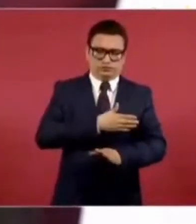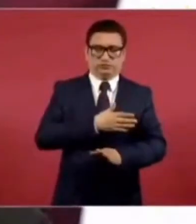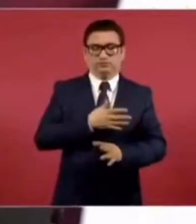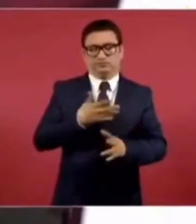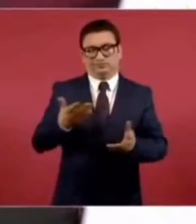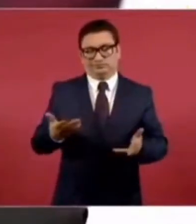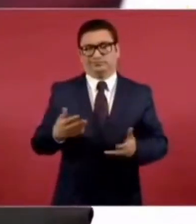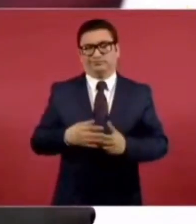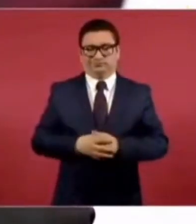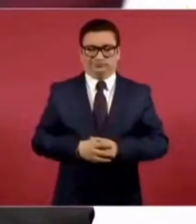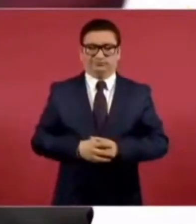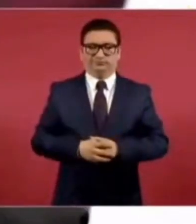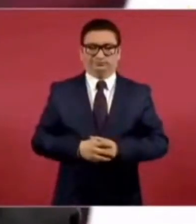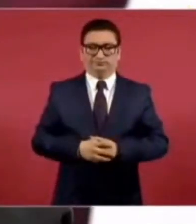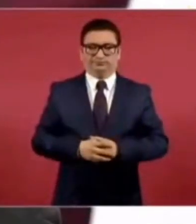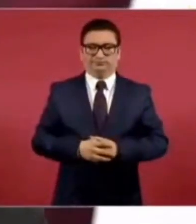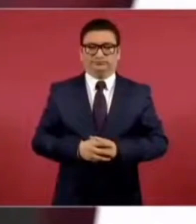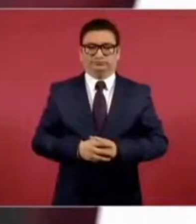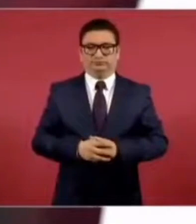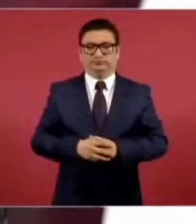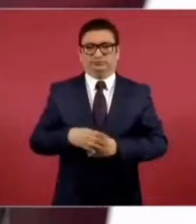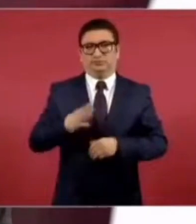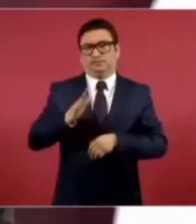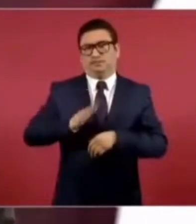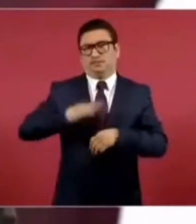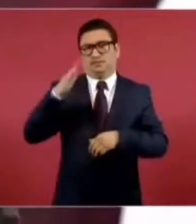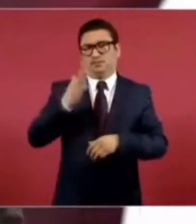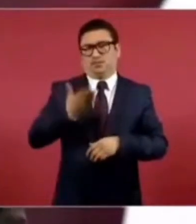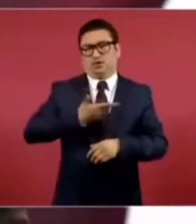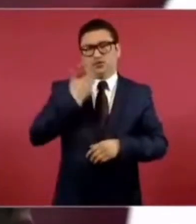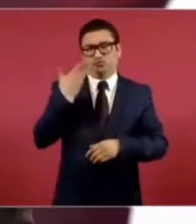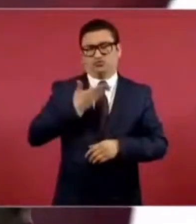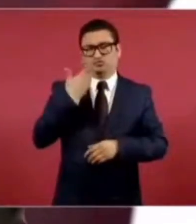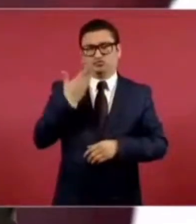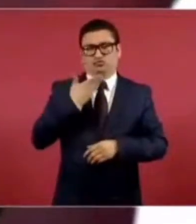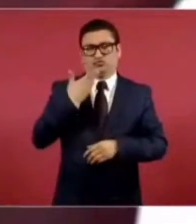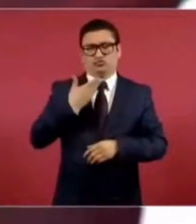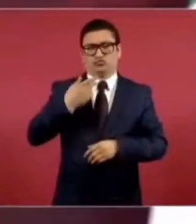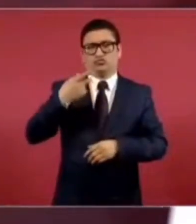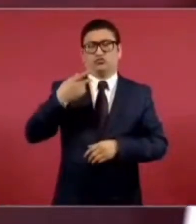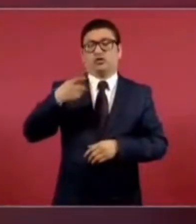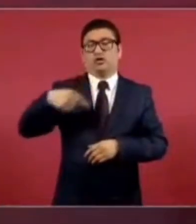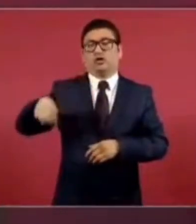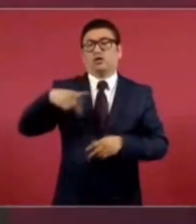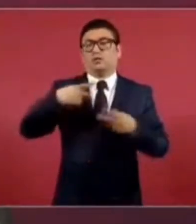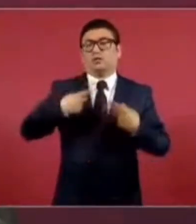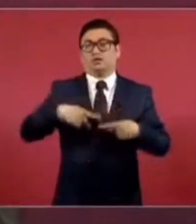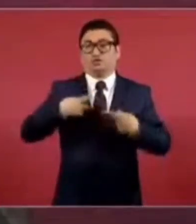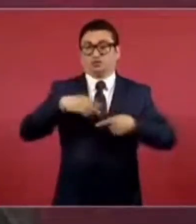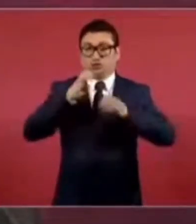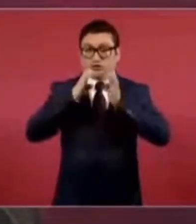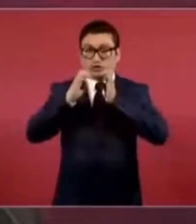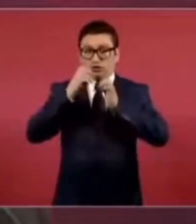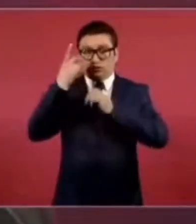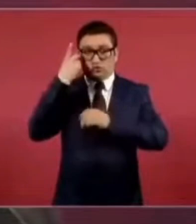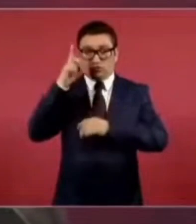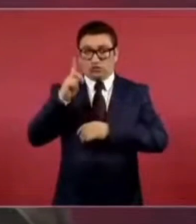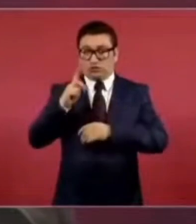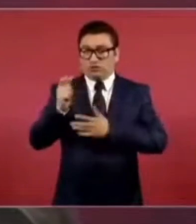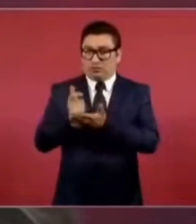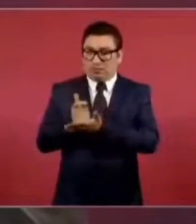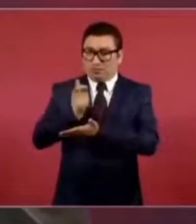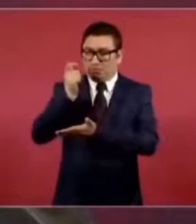este socorrido el que pagaba la encuesta no